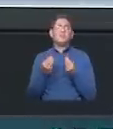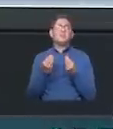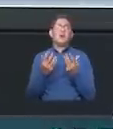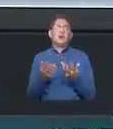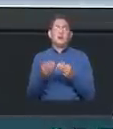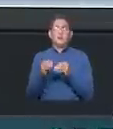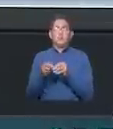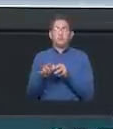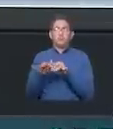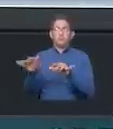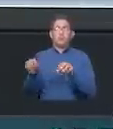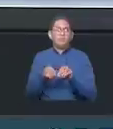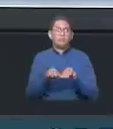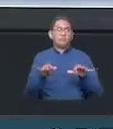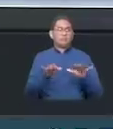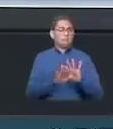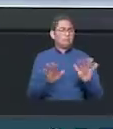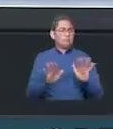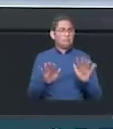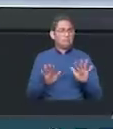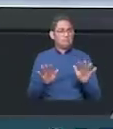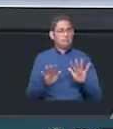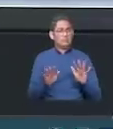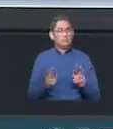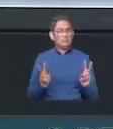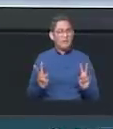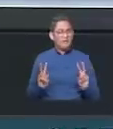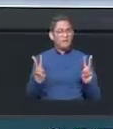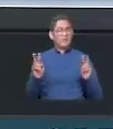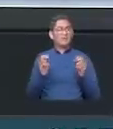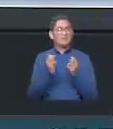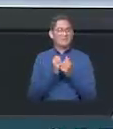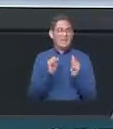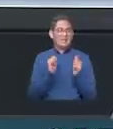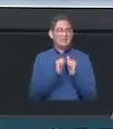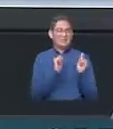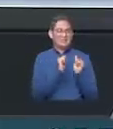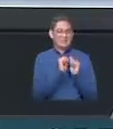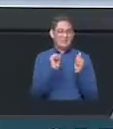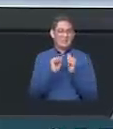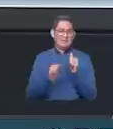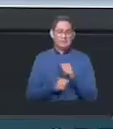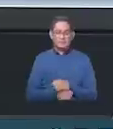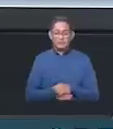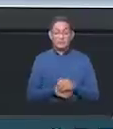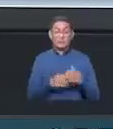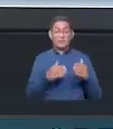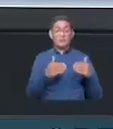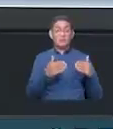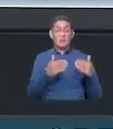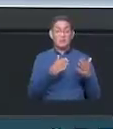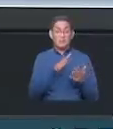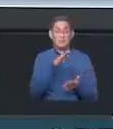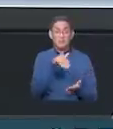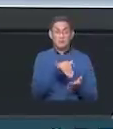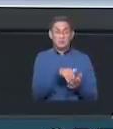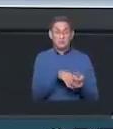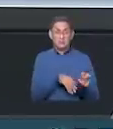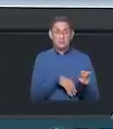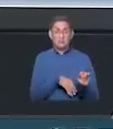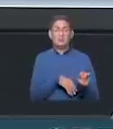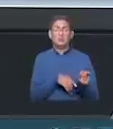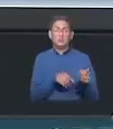y salvar vidas prueba de ello es que también en la región metropolitana los